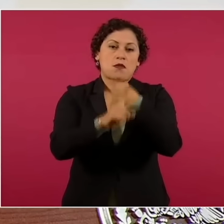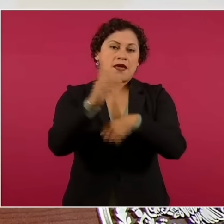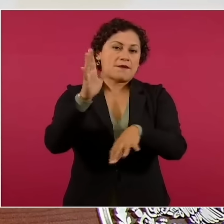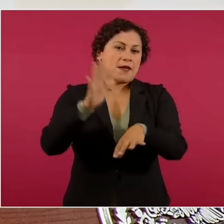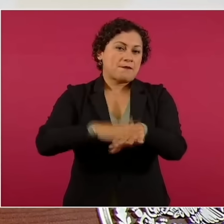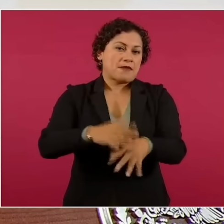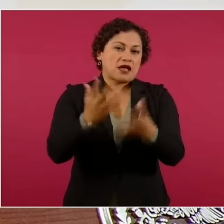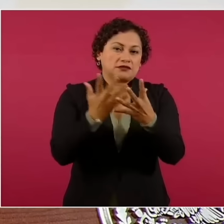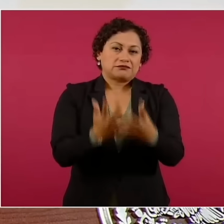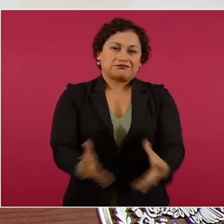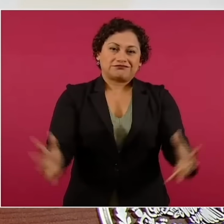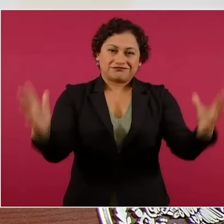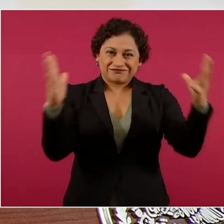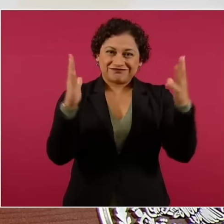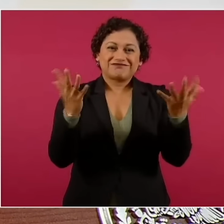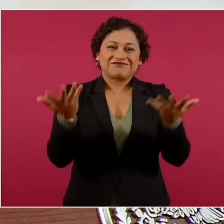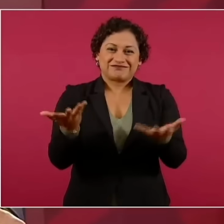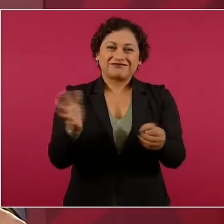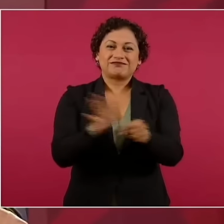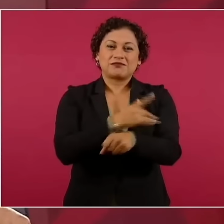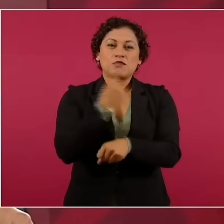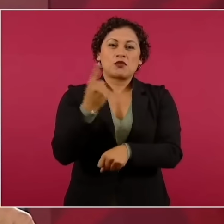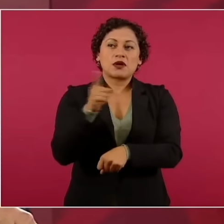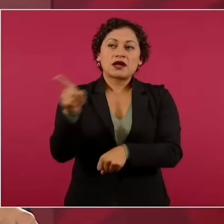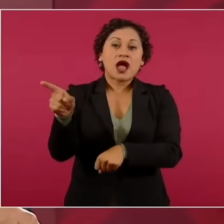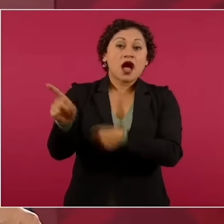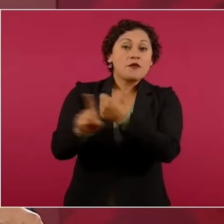se utilizan con propósitos